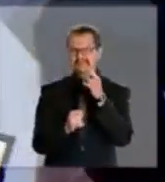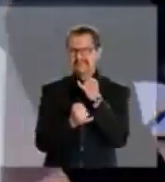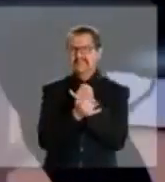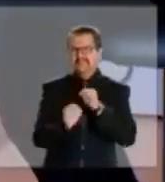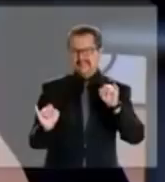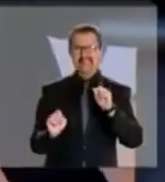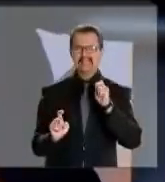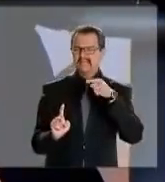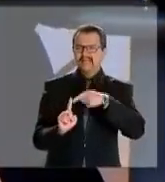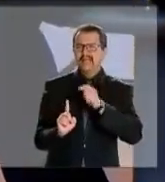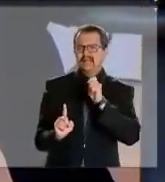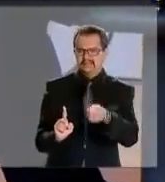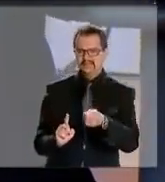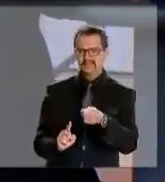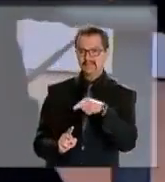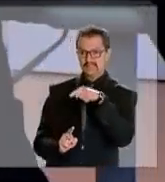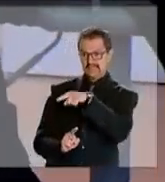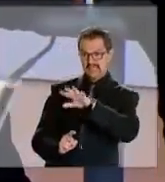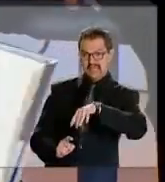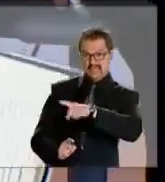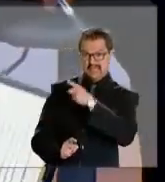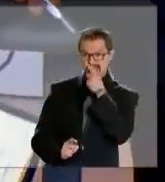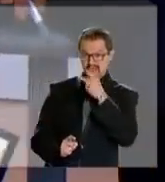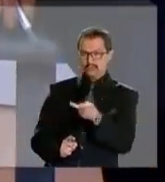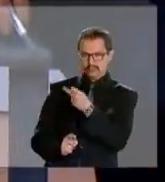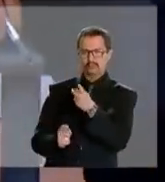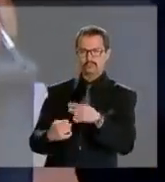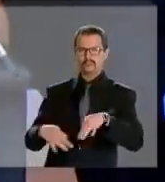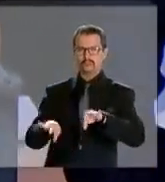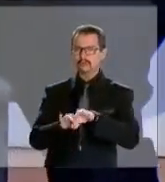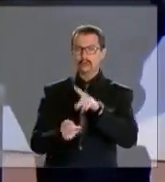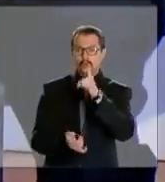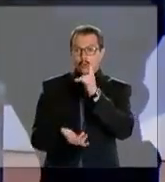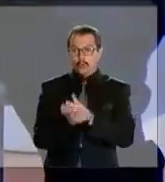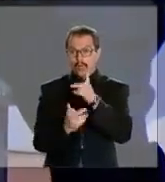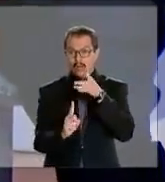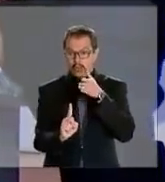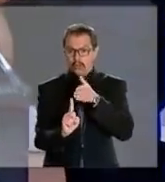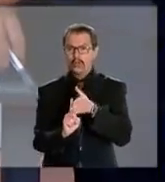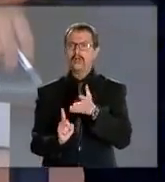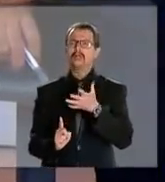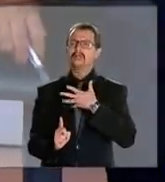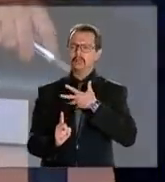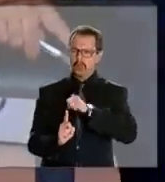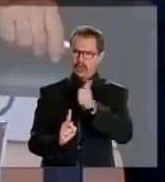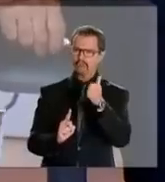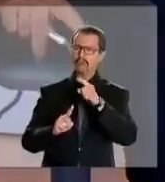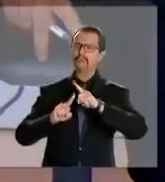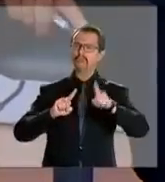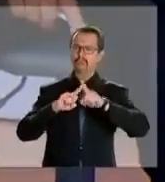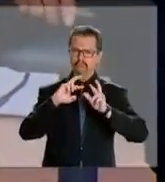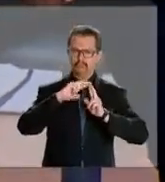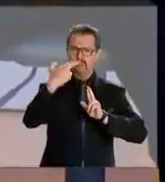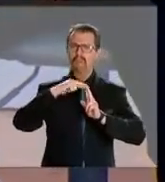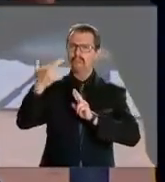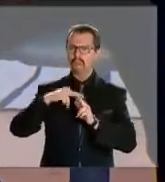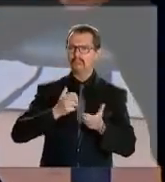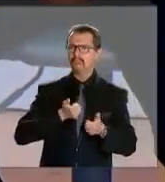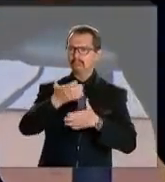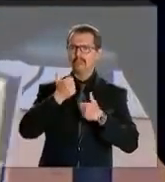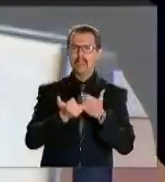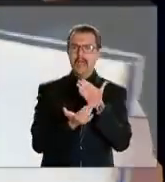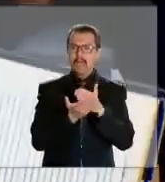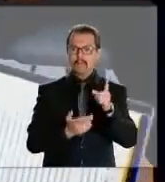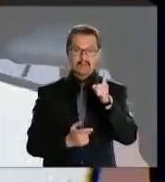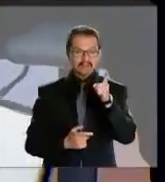diversificar pero por la tenemos que replantear la relación con eeuu no perdamos de vista que el 80 por ciento de nuestras exportaciones